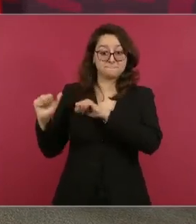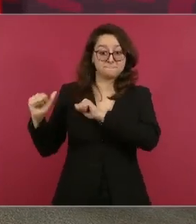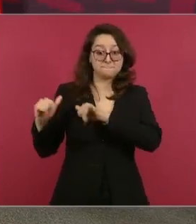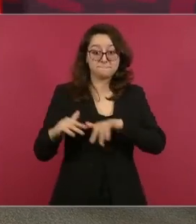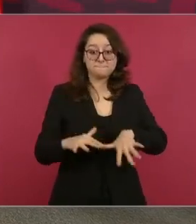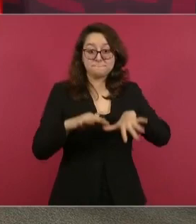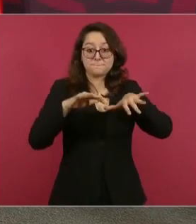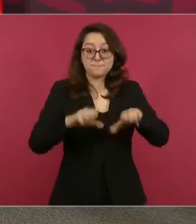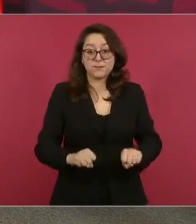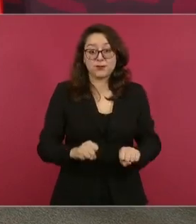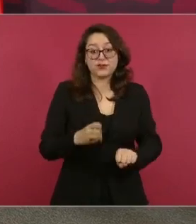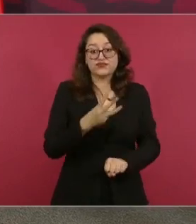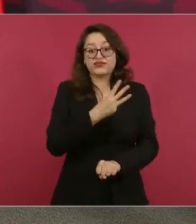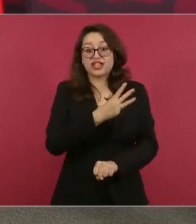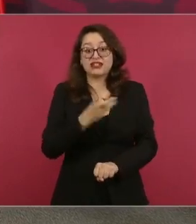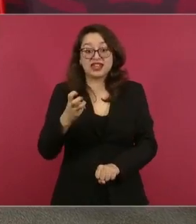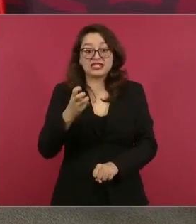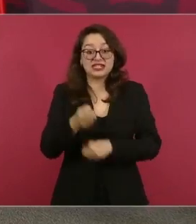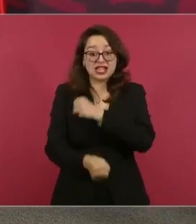y nunca,